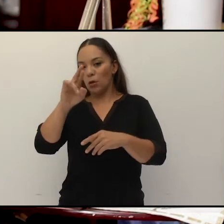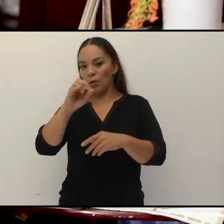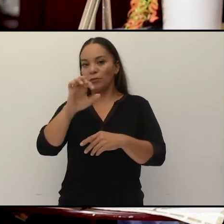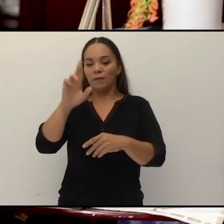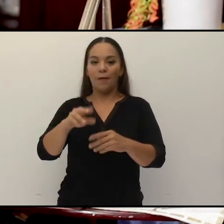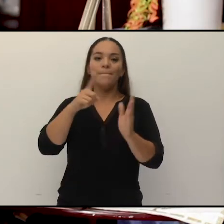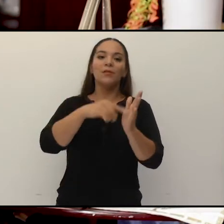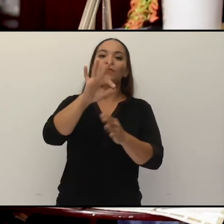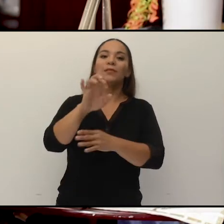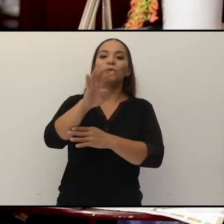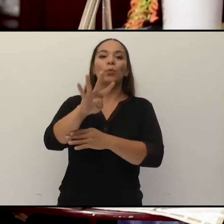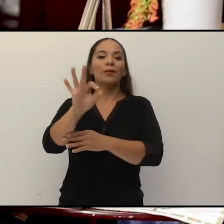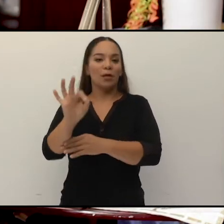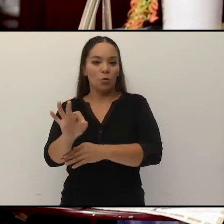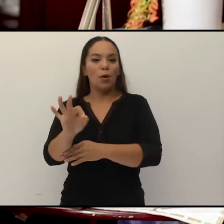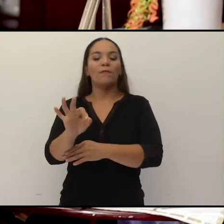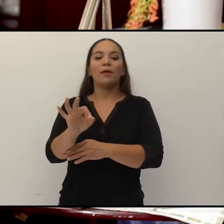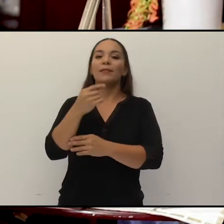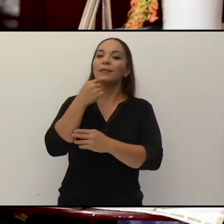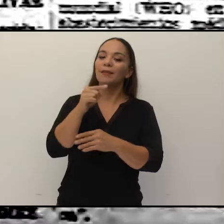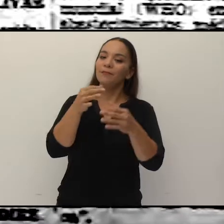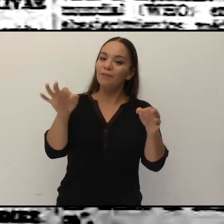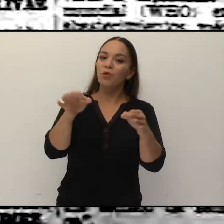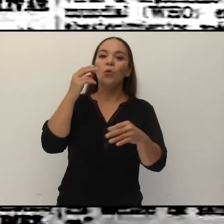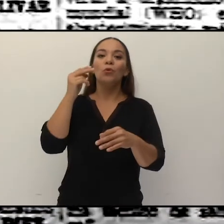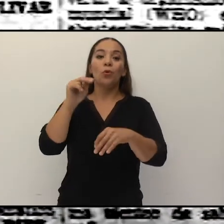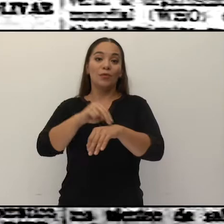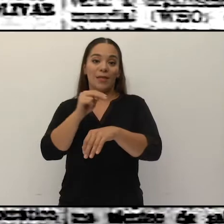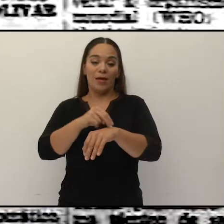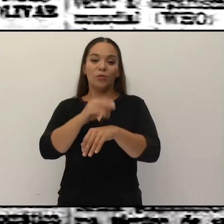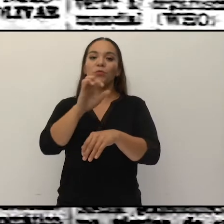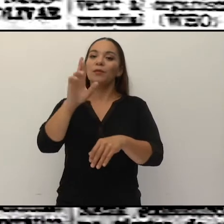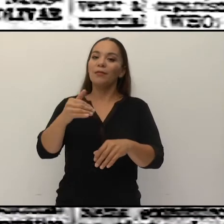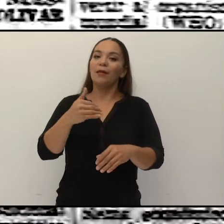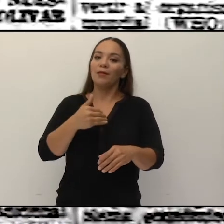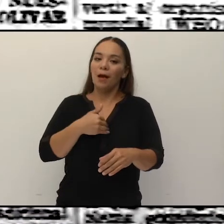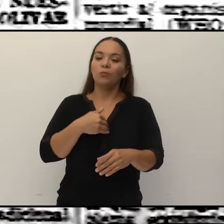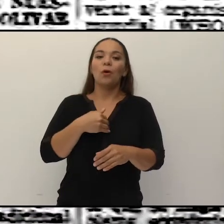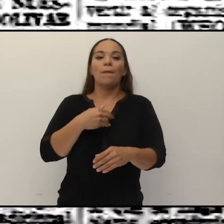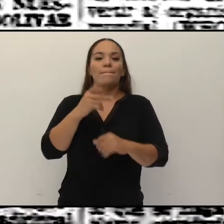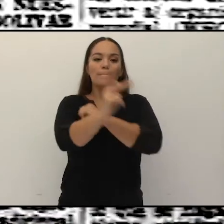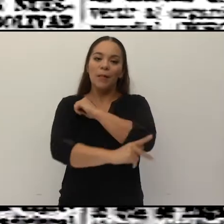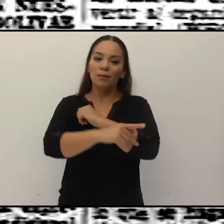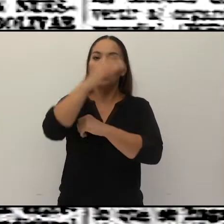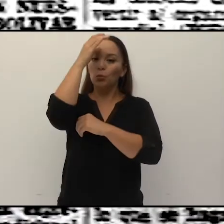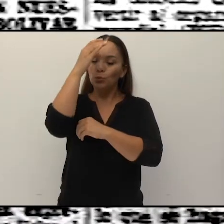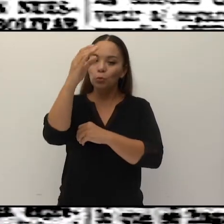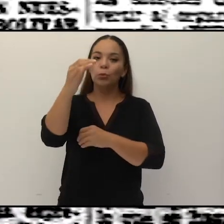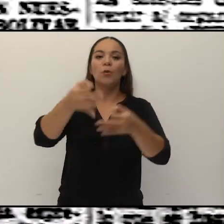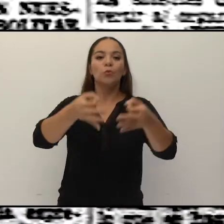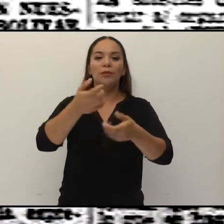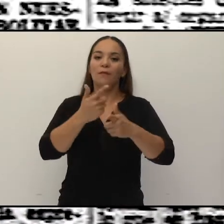el 26 de junio de 1949, que los negros de Costa Rica tengamos en mayor grado patria, cultura,